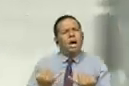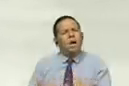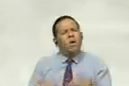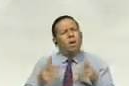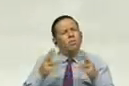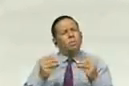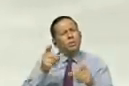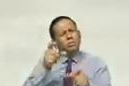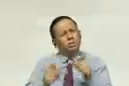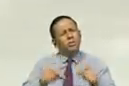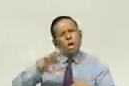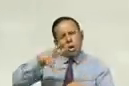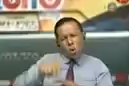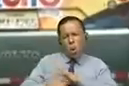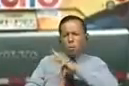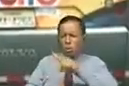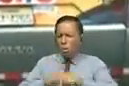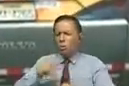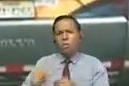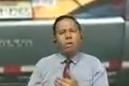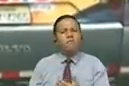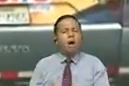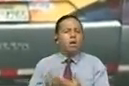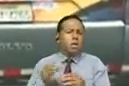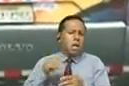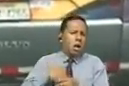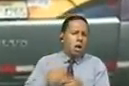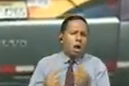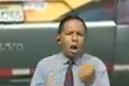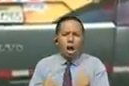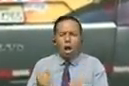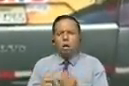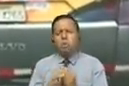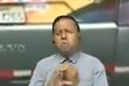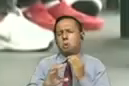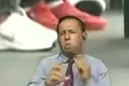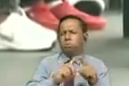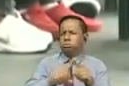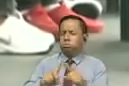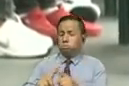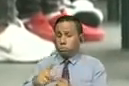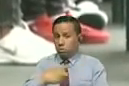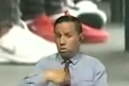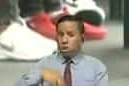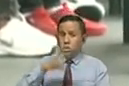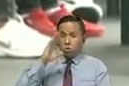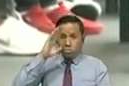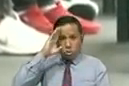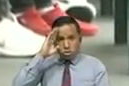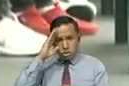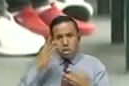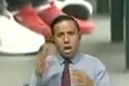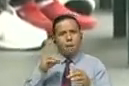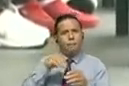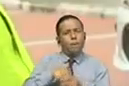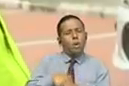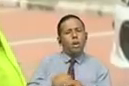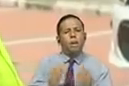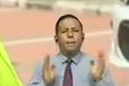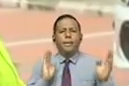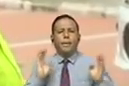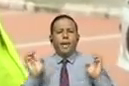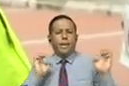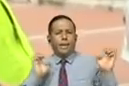oportunidad están a la orden del día en el transporte público, de ahí que han implementado estrategias para frenar a los oportunistas. Pues ya